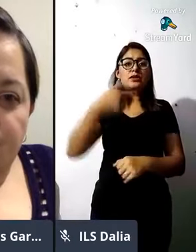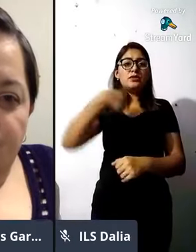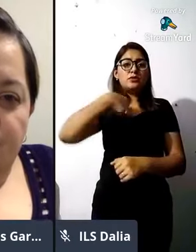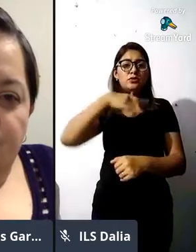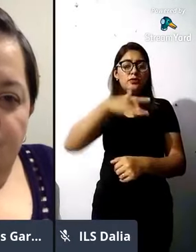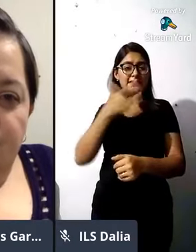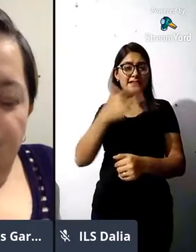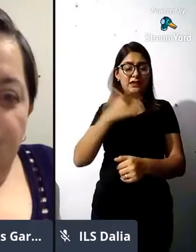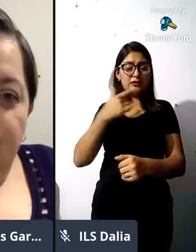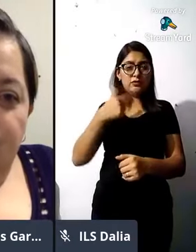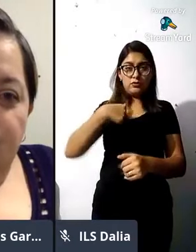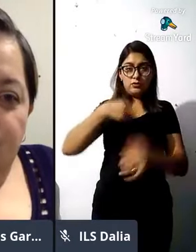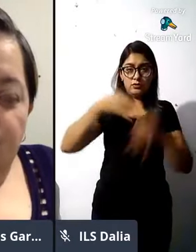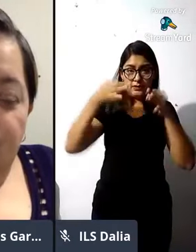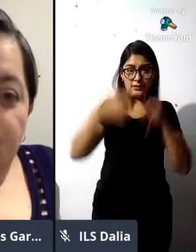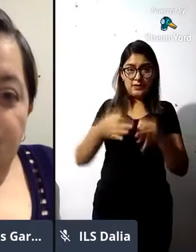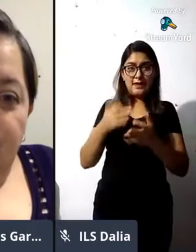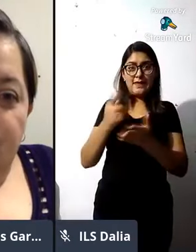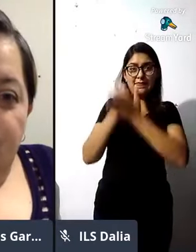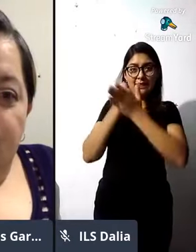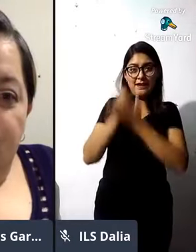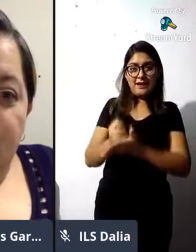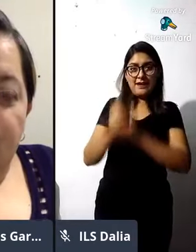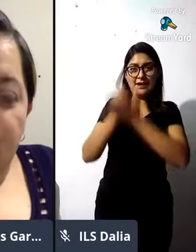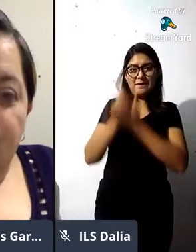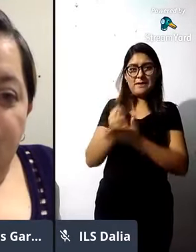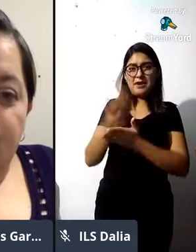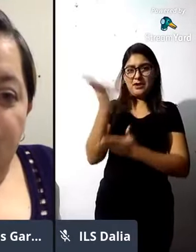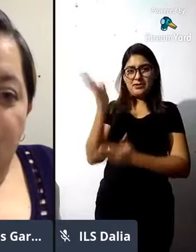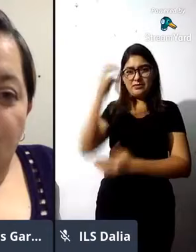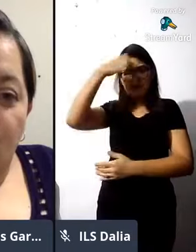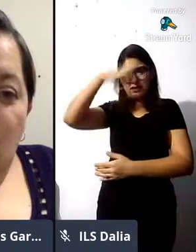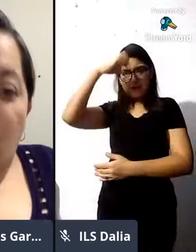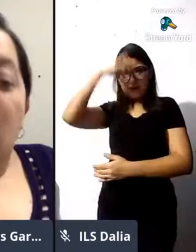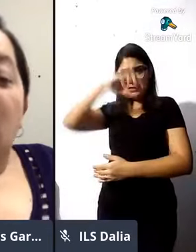para dar la terapia que le dan los expertos.